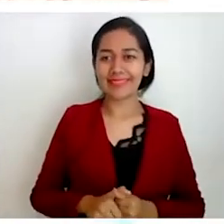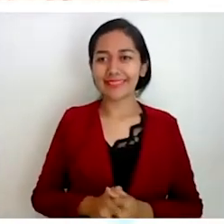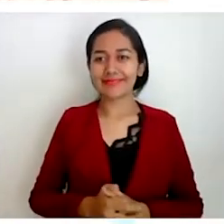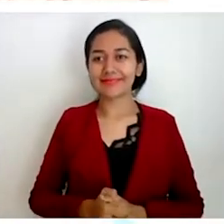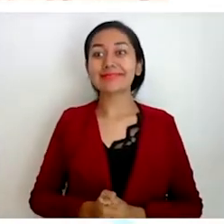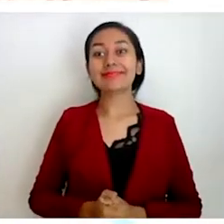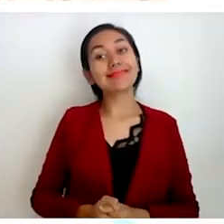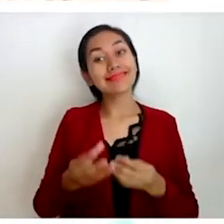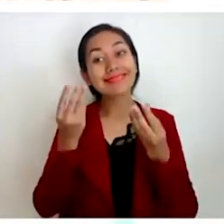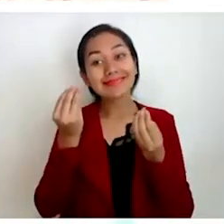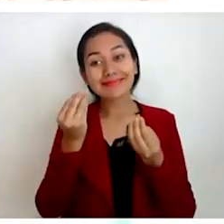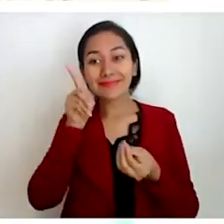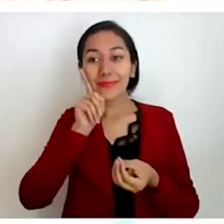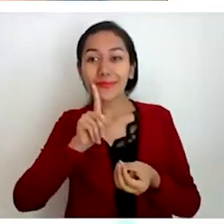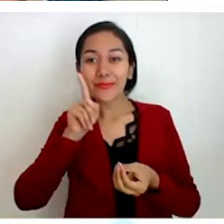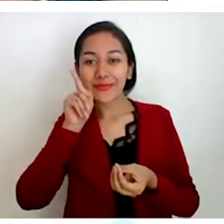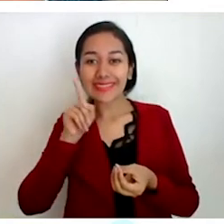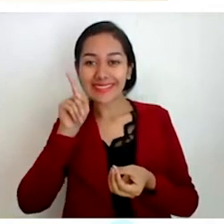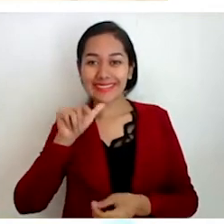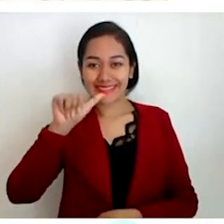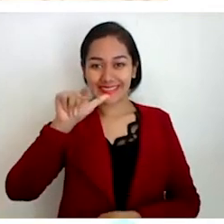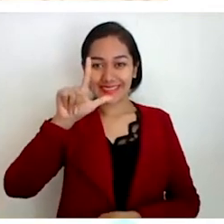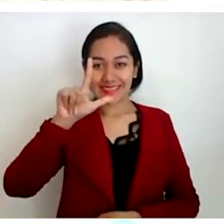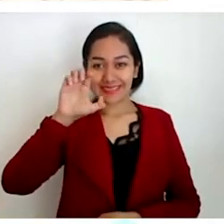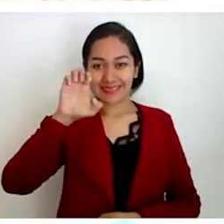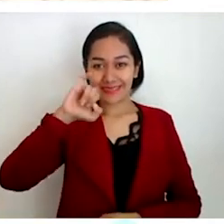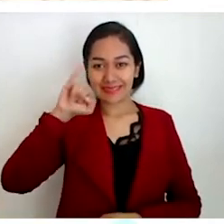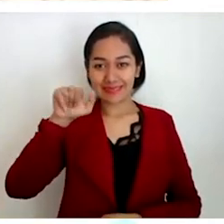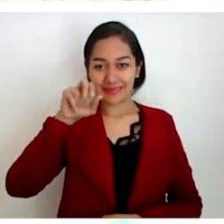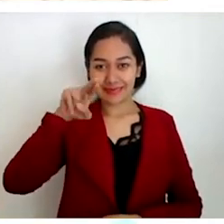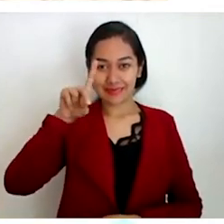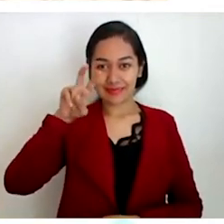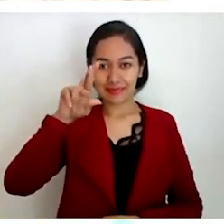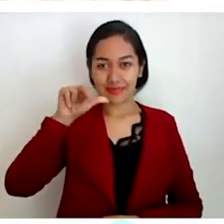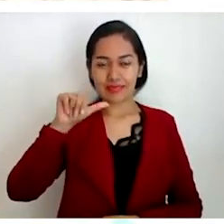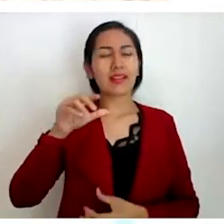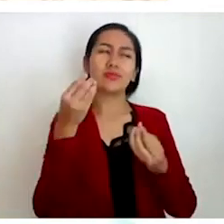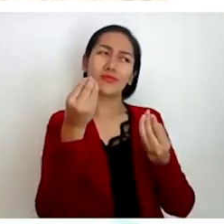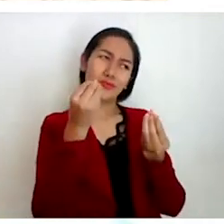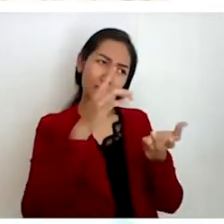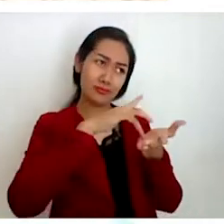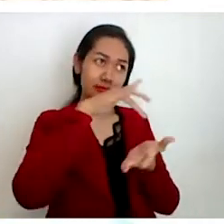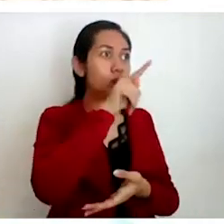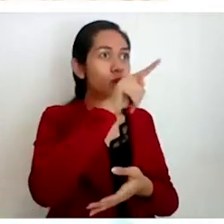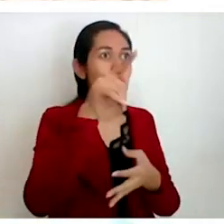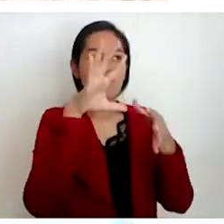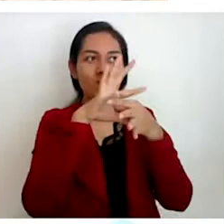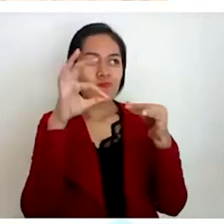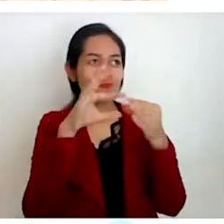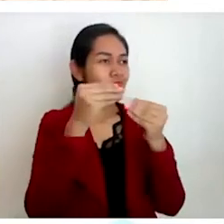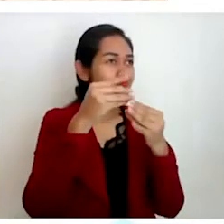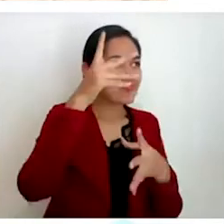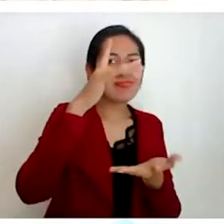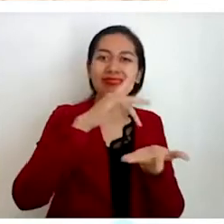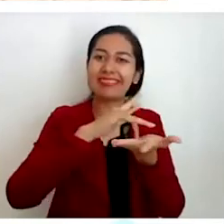Muchísimas gracias, doctor. Fue una charla muy, muy interesante. Esta forma en la que el